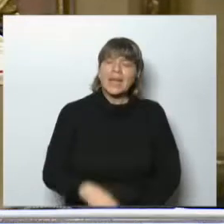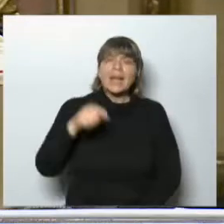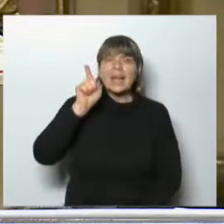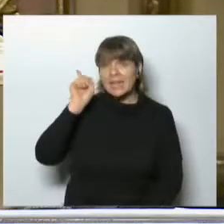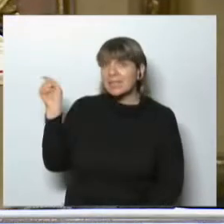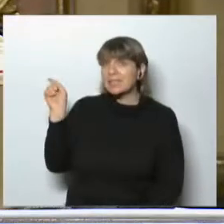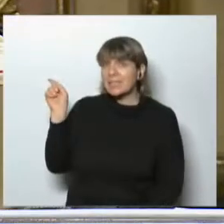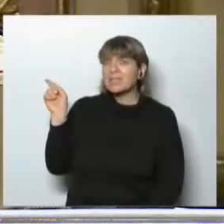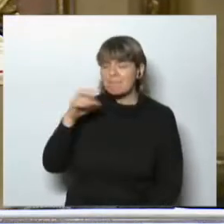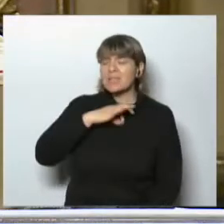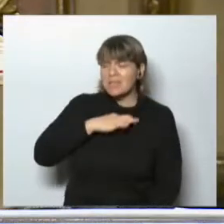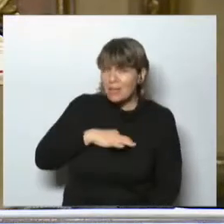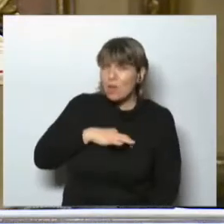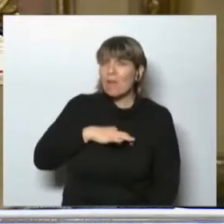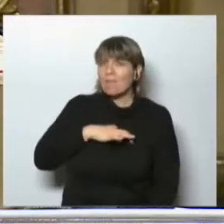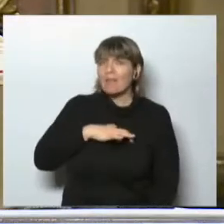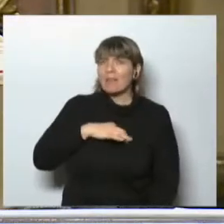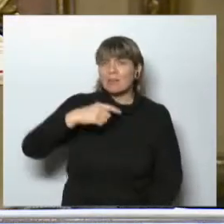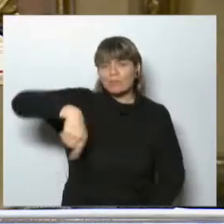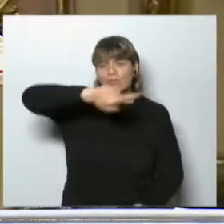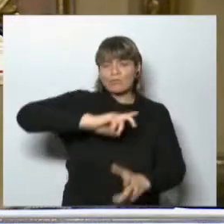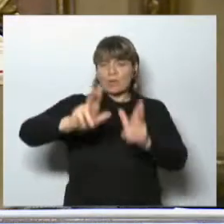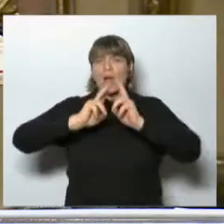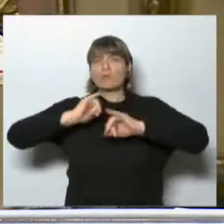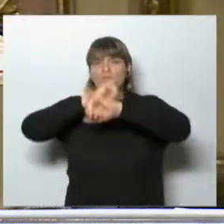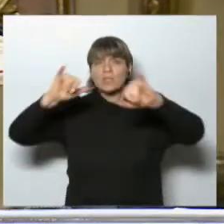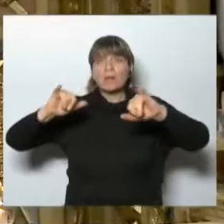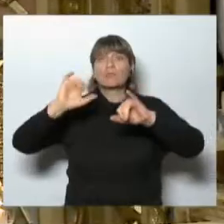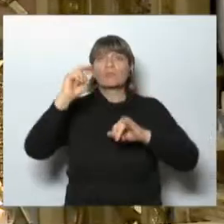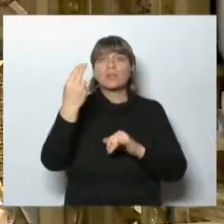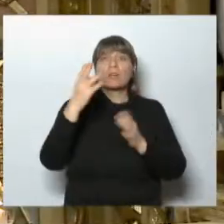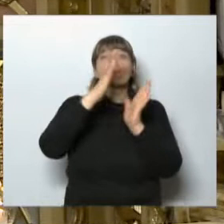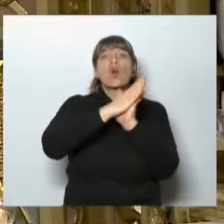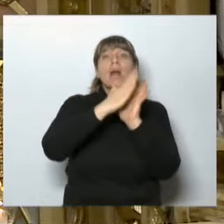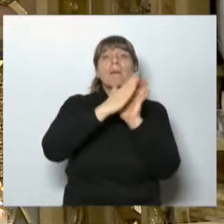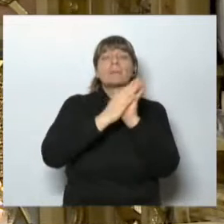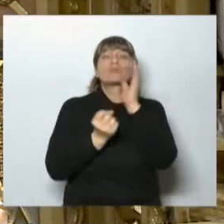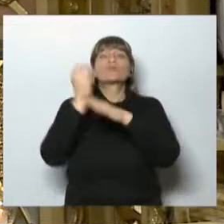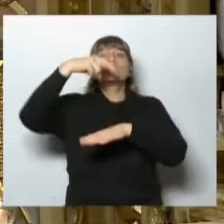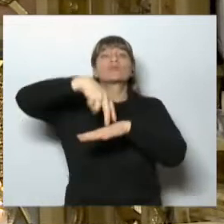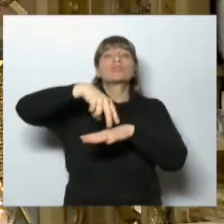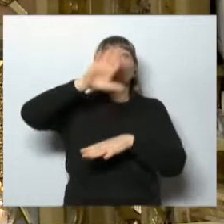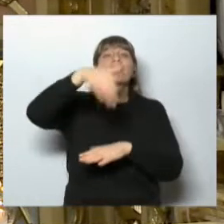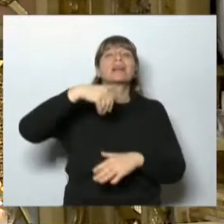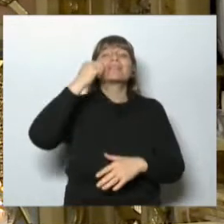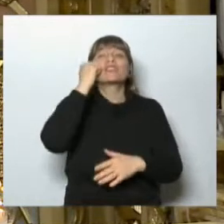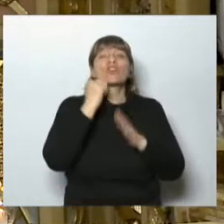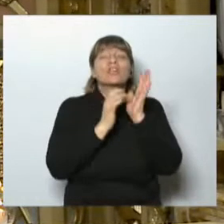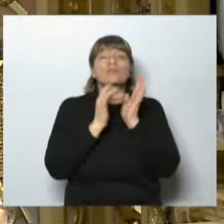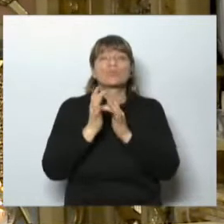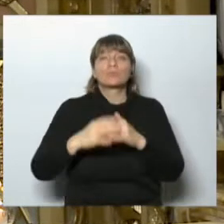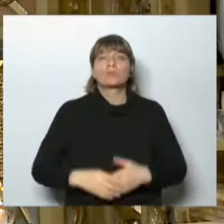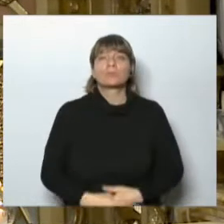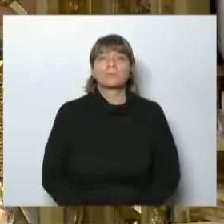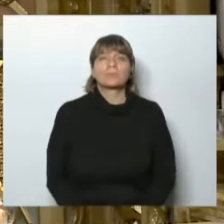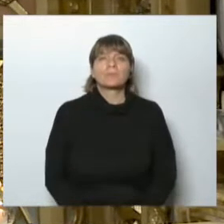Este es el misterio de la fe. Anunciamos tu muerte, proclamamos tu resurrección. Ven, Señor